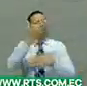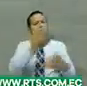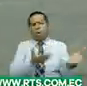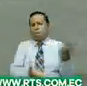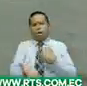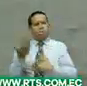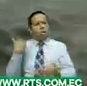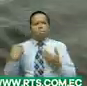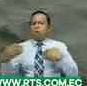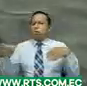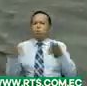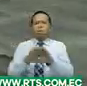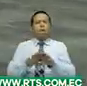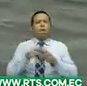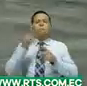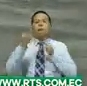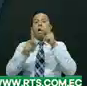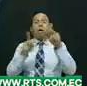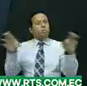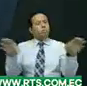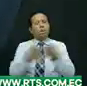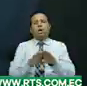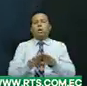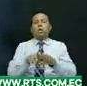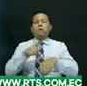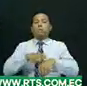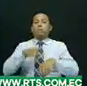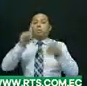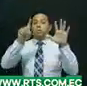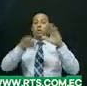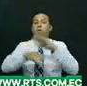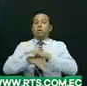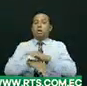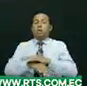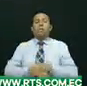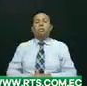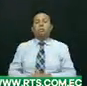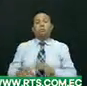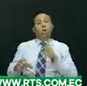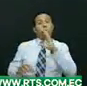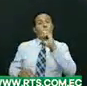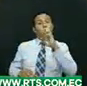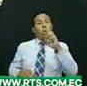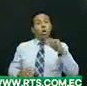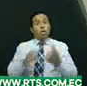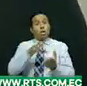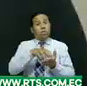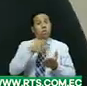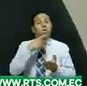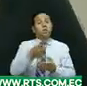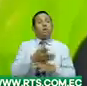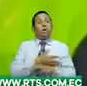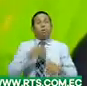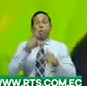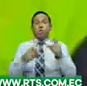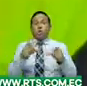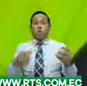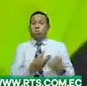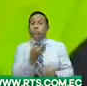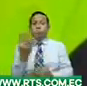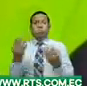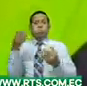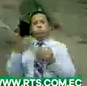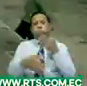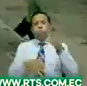de apertura y cierre de playas. El COE cantonal nos dice que hasta las 6 de la tarde el turista puede estar en la playa. A pesar de los controles,